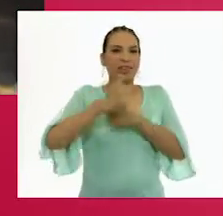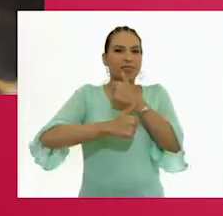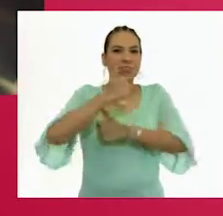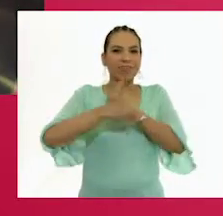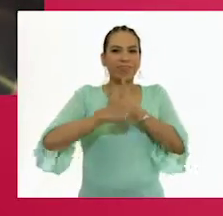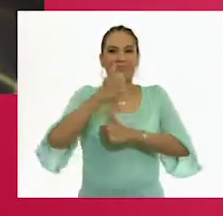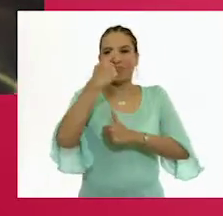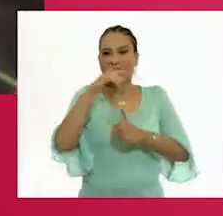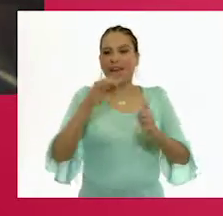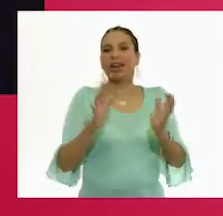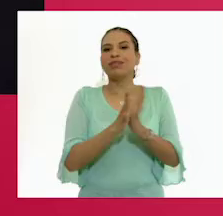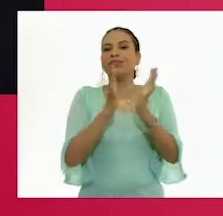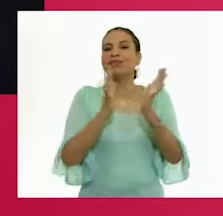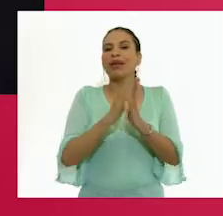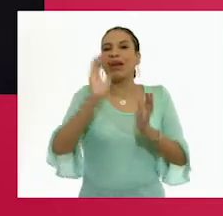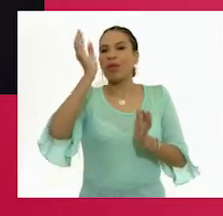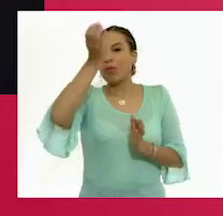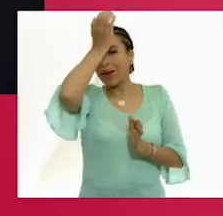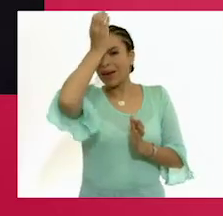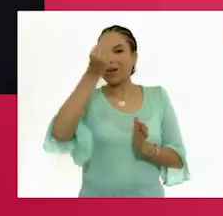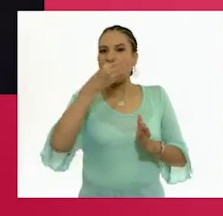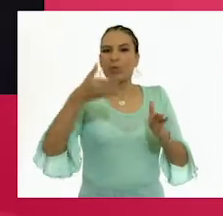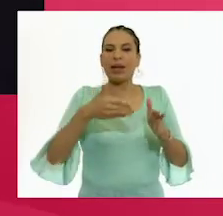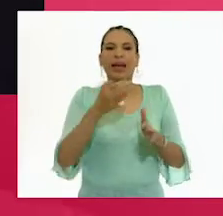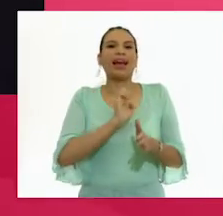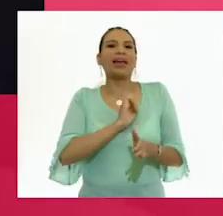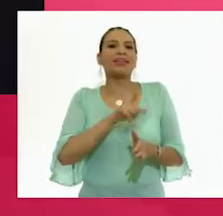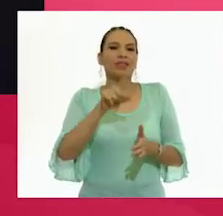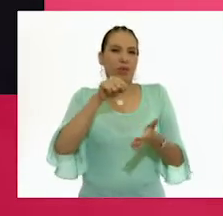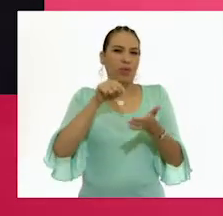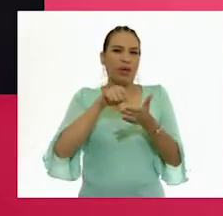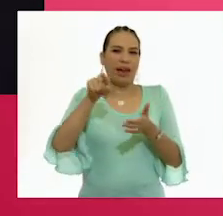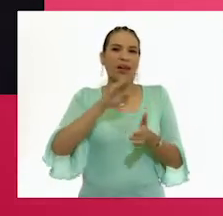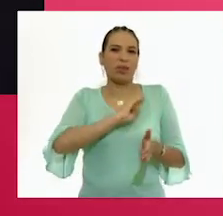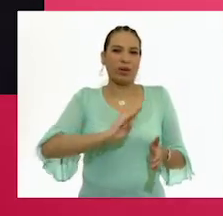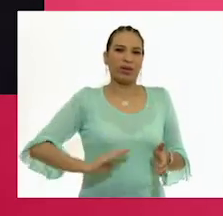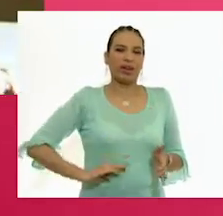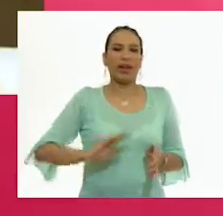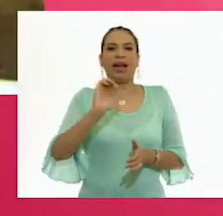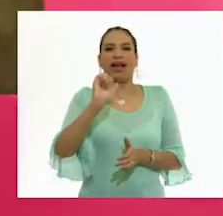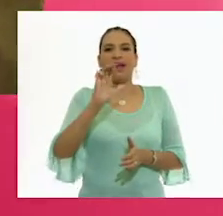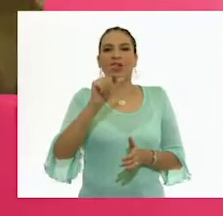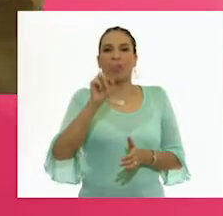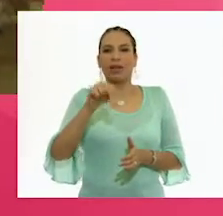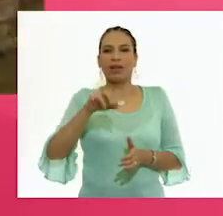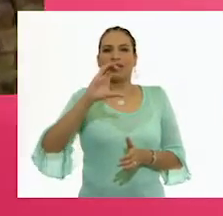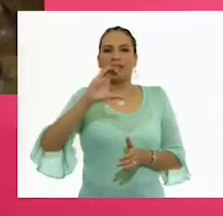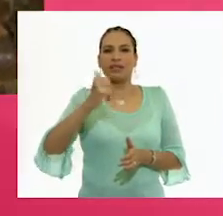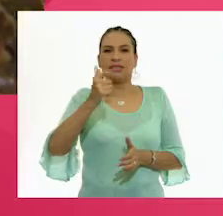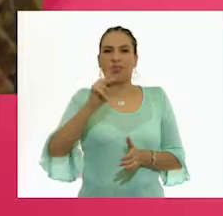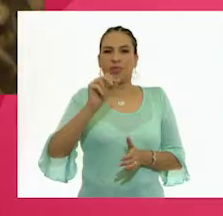barbacoa, y hoy un platillo muy especial aquí del municipio de Actopan es el chimbó.